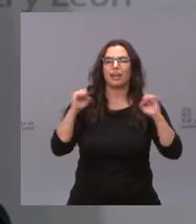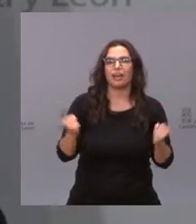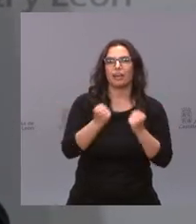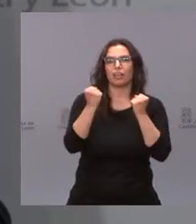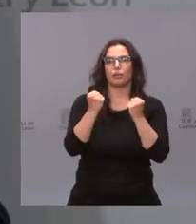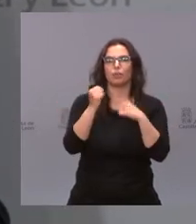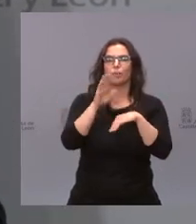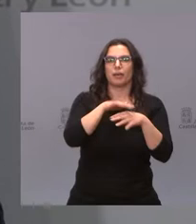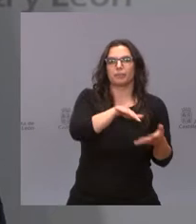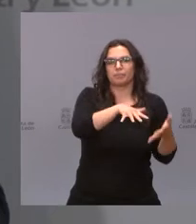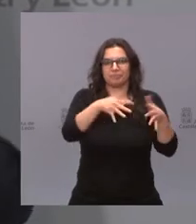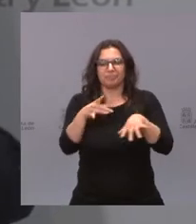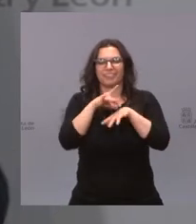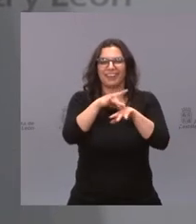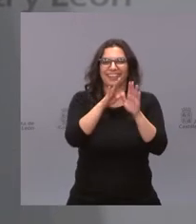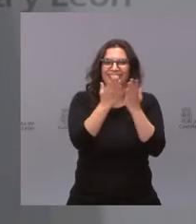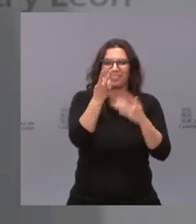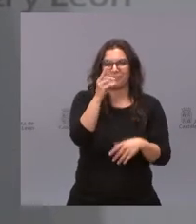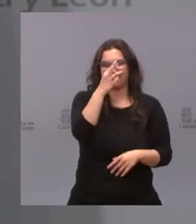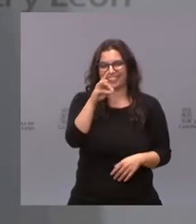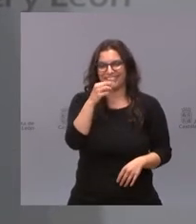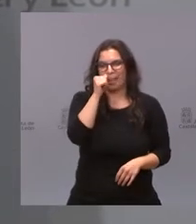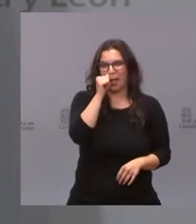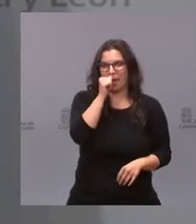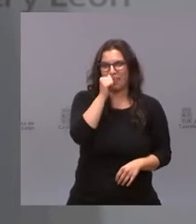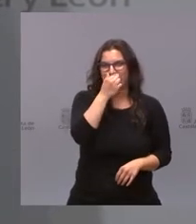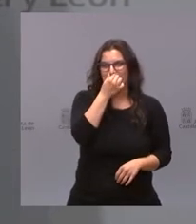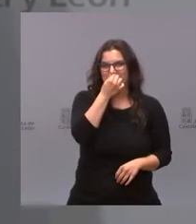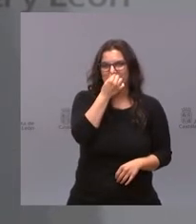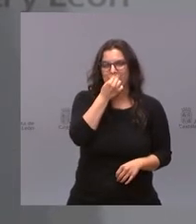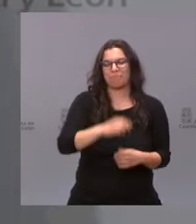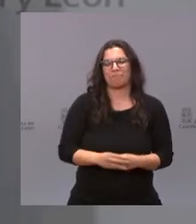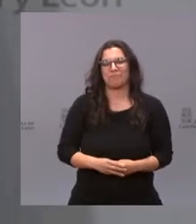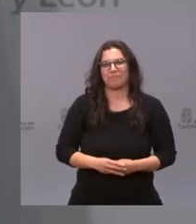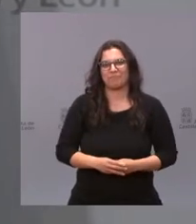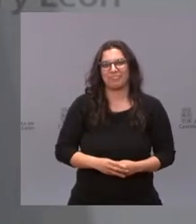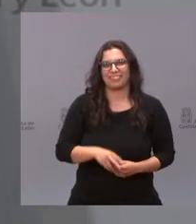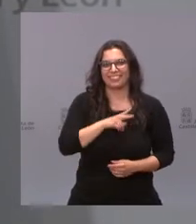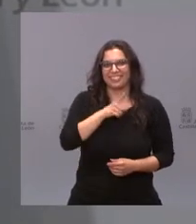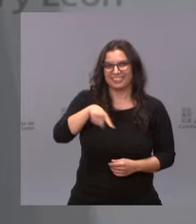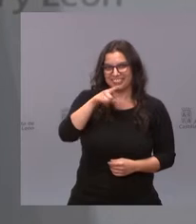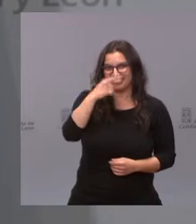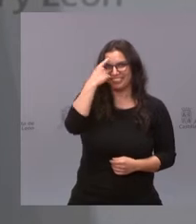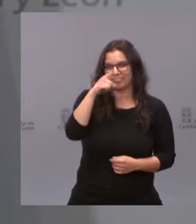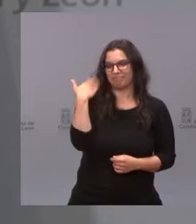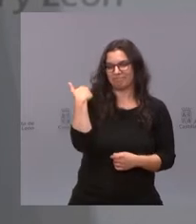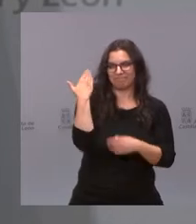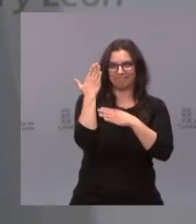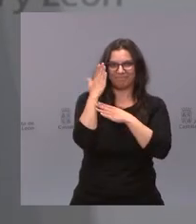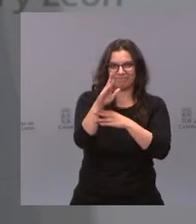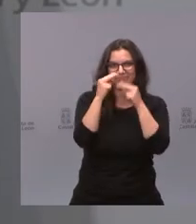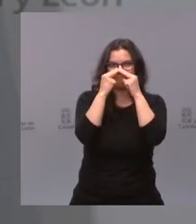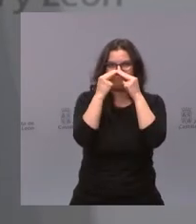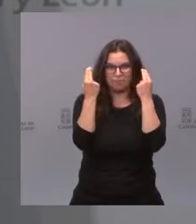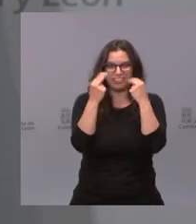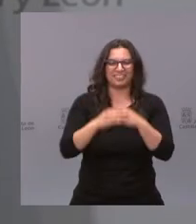la implementación de la Agenda 2030 en Castilla y León. Saben ustedes, se presentaron públicamente esta